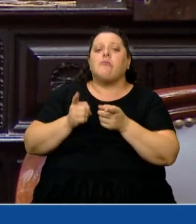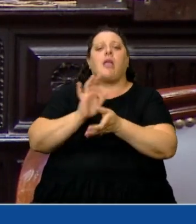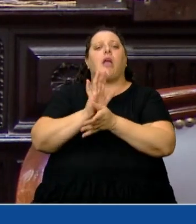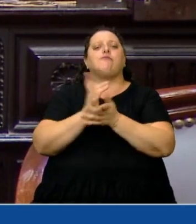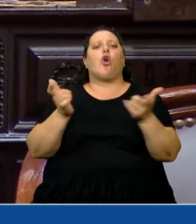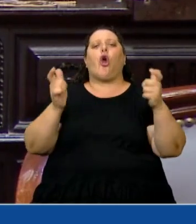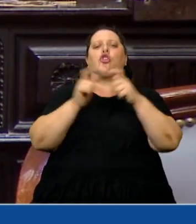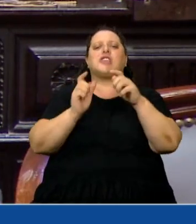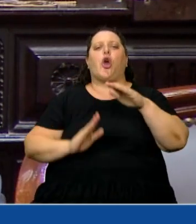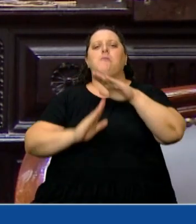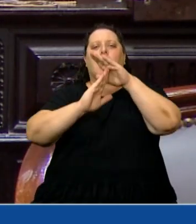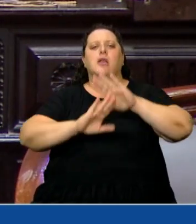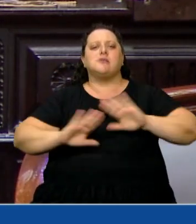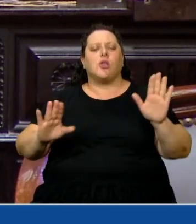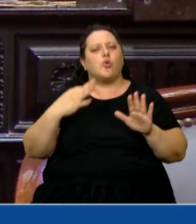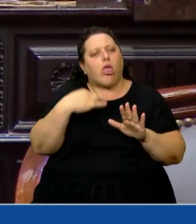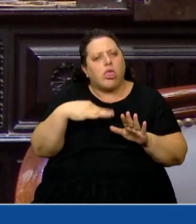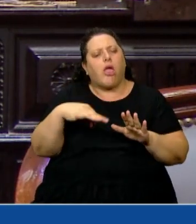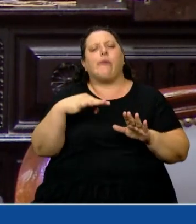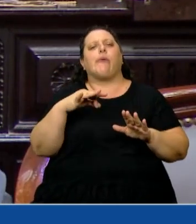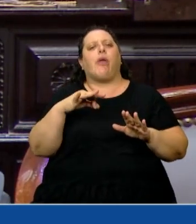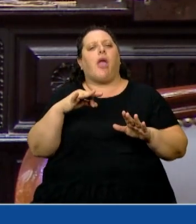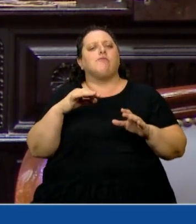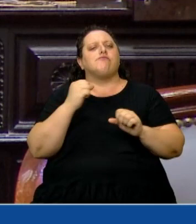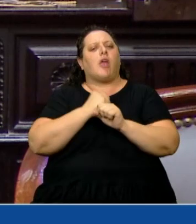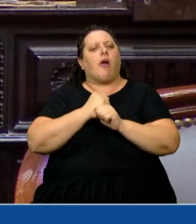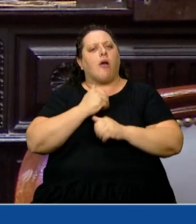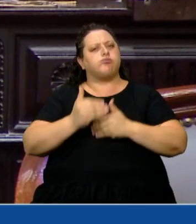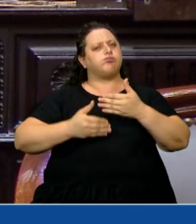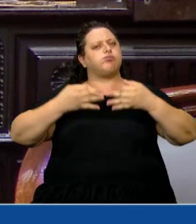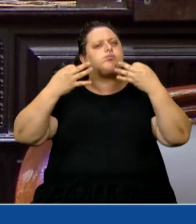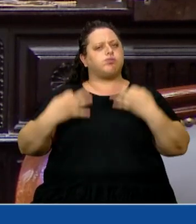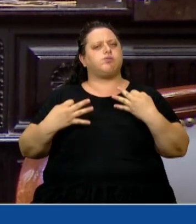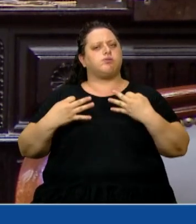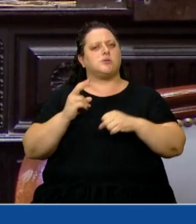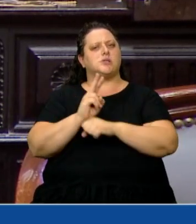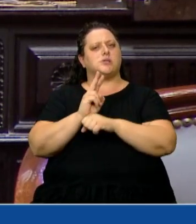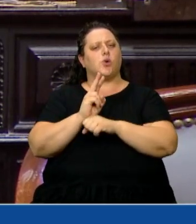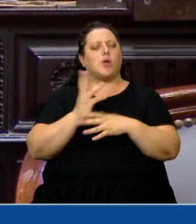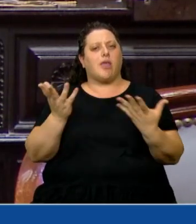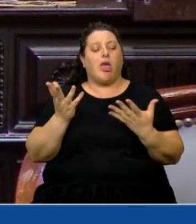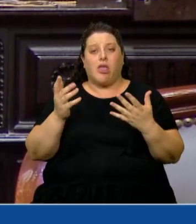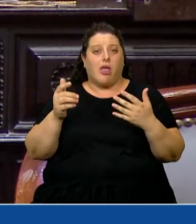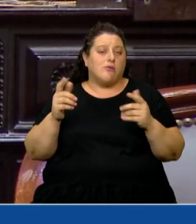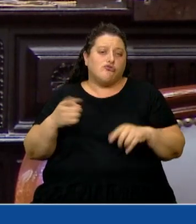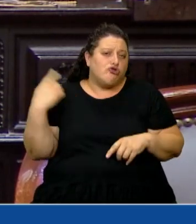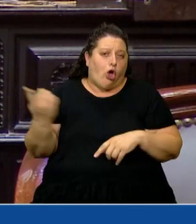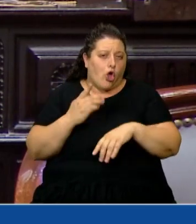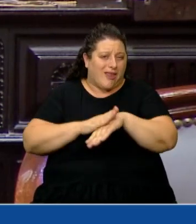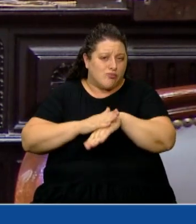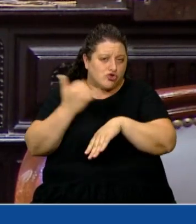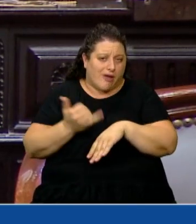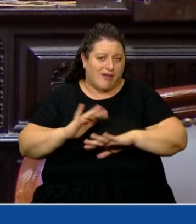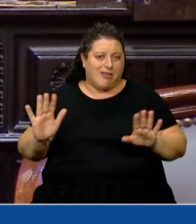que actuar más vigorosamente la fuerza de seguridad. Acá todos tenemos responsabilidades. El Congreso hoy